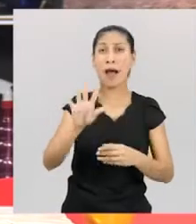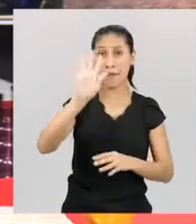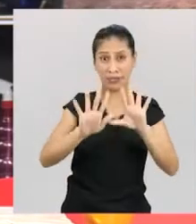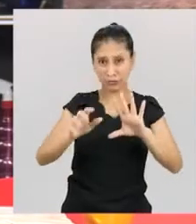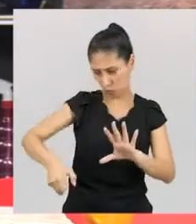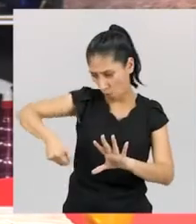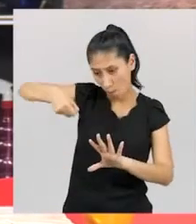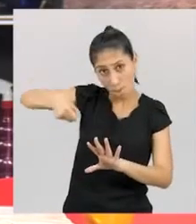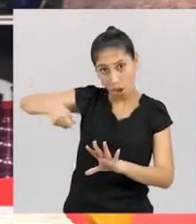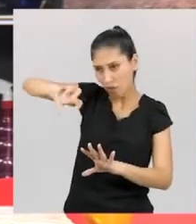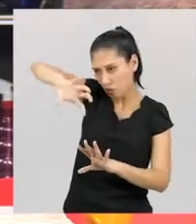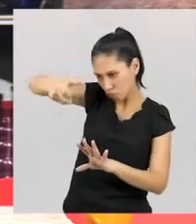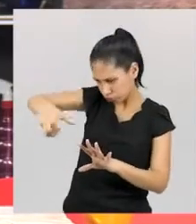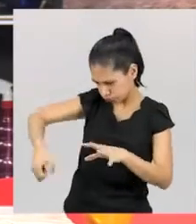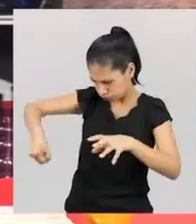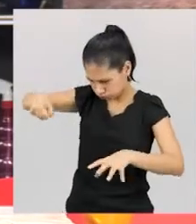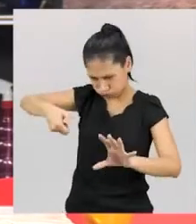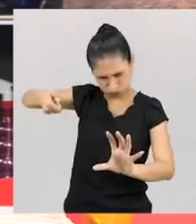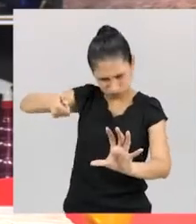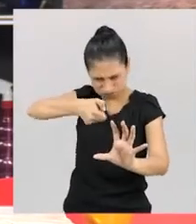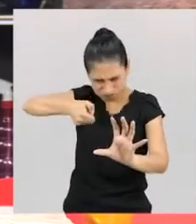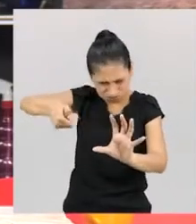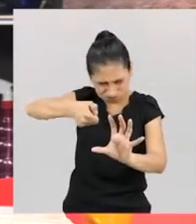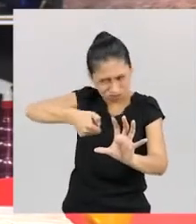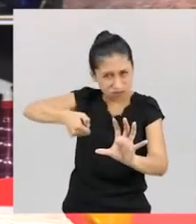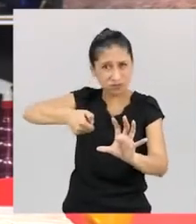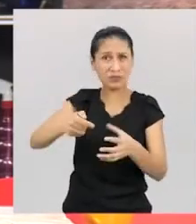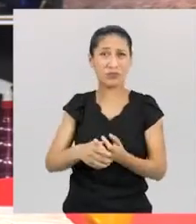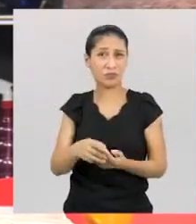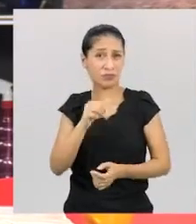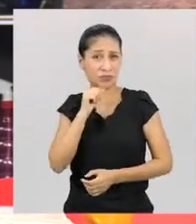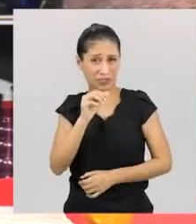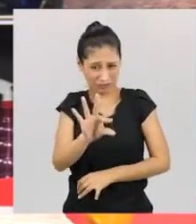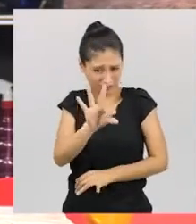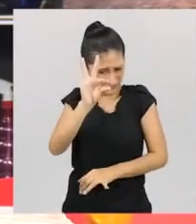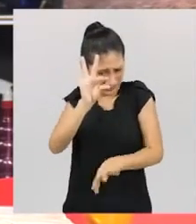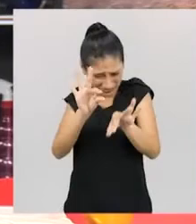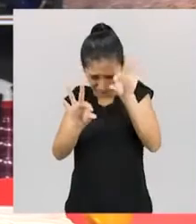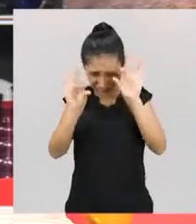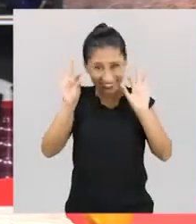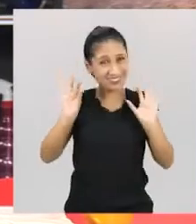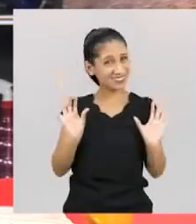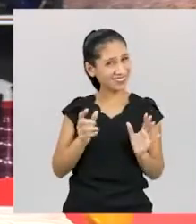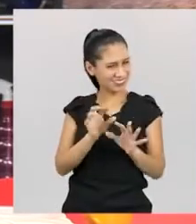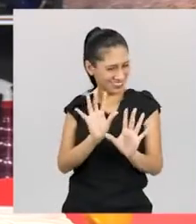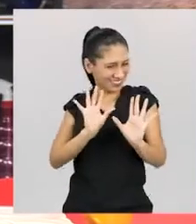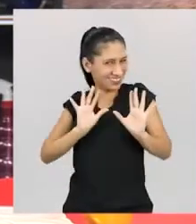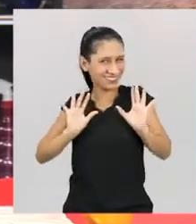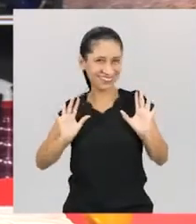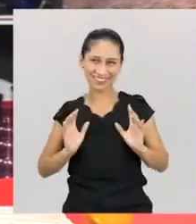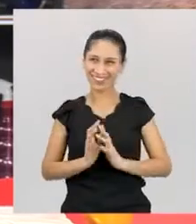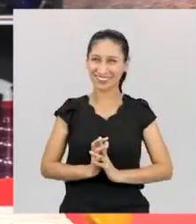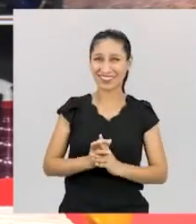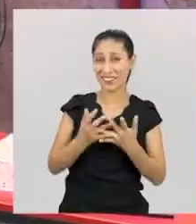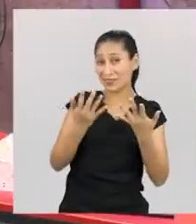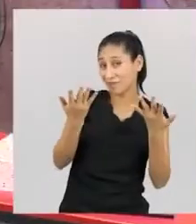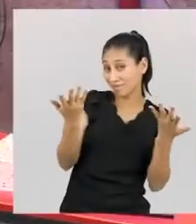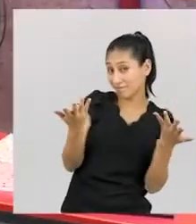cloro para desinfectar los productos del mercado. Ya solo me faltaban las pinzas para cogerlos. De lejitos